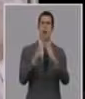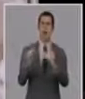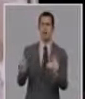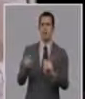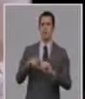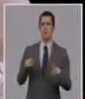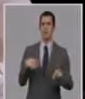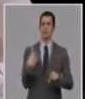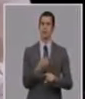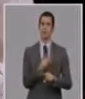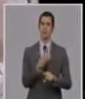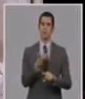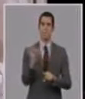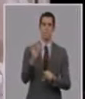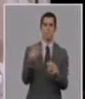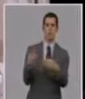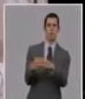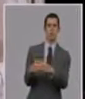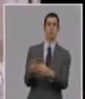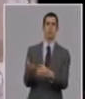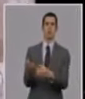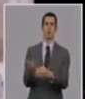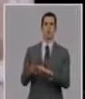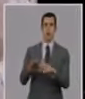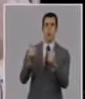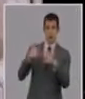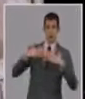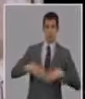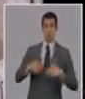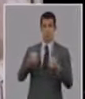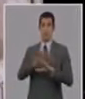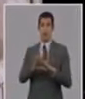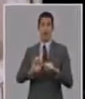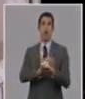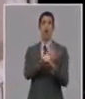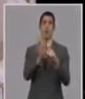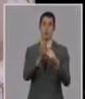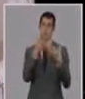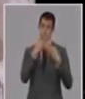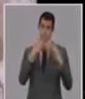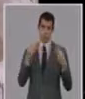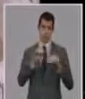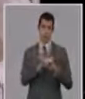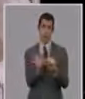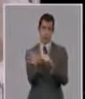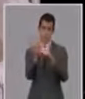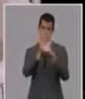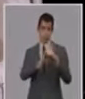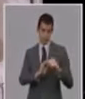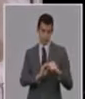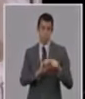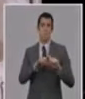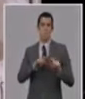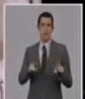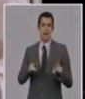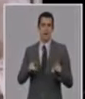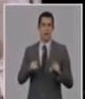efectiva de esta etapa. Antes de seguir avanzando, tú hablabas de secuelas. Me